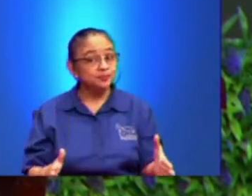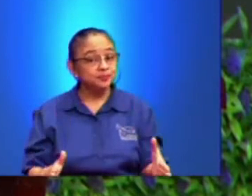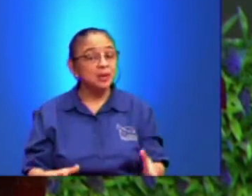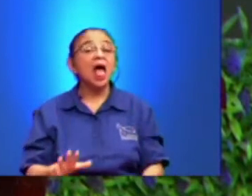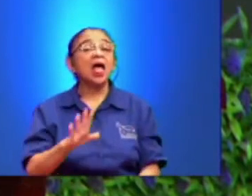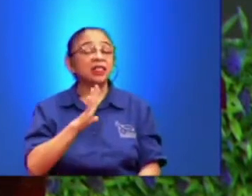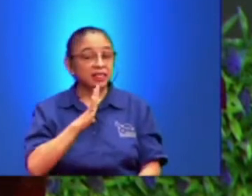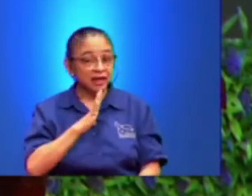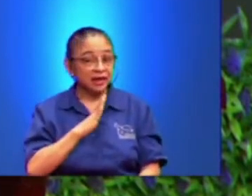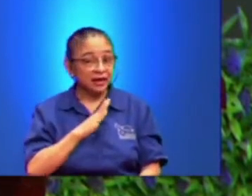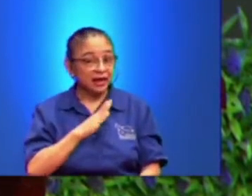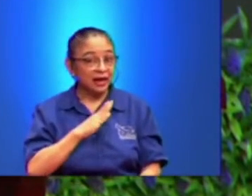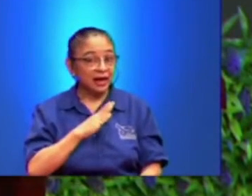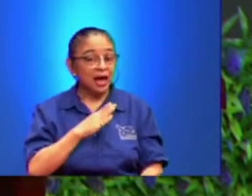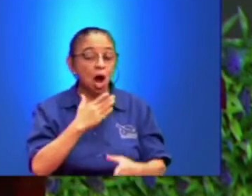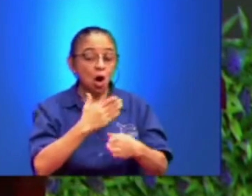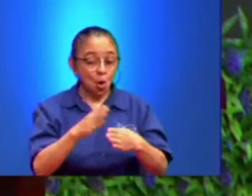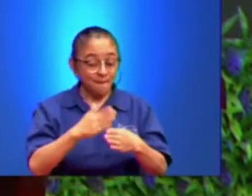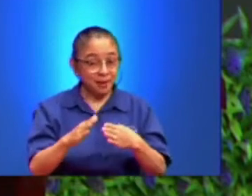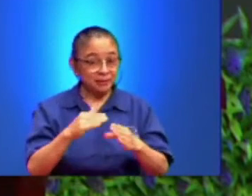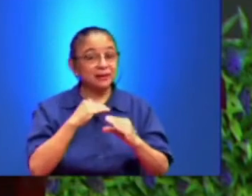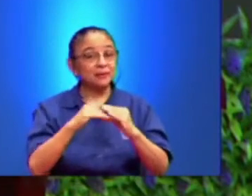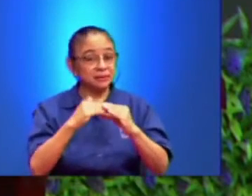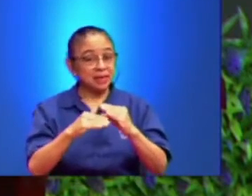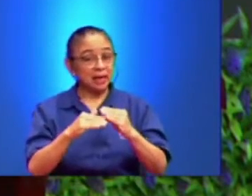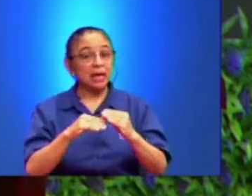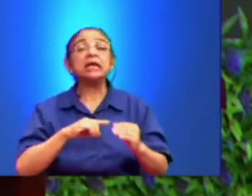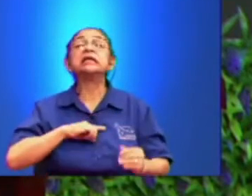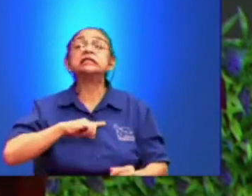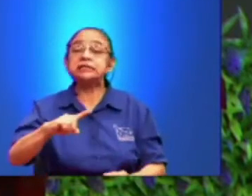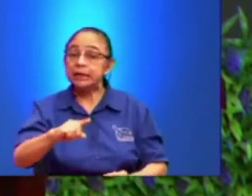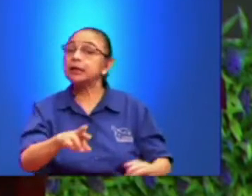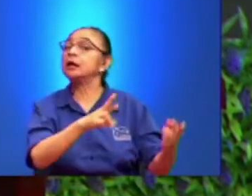tiene que llevar el mensaje y hacerse responsable